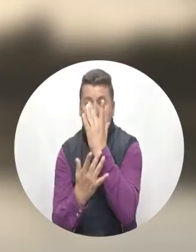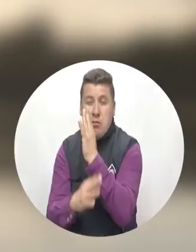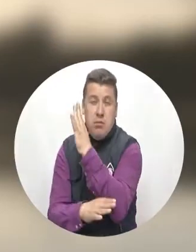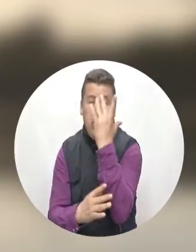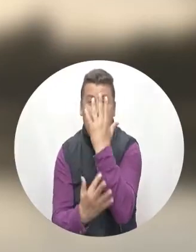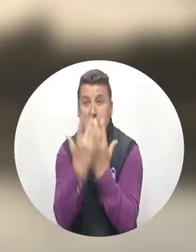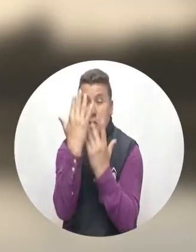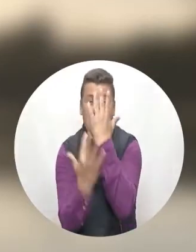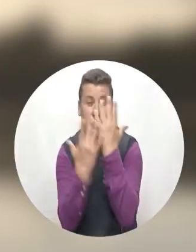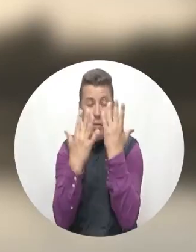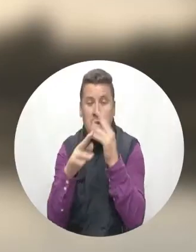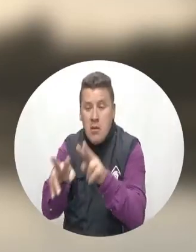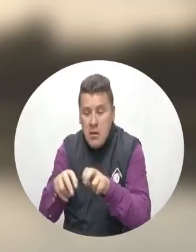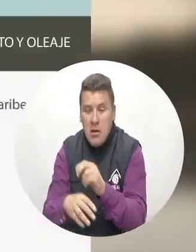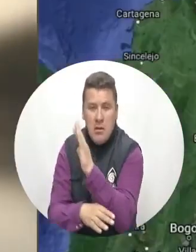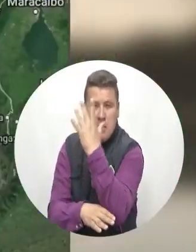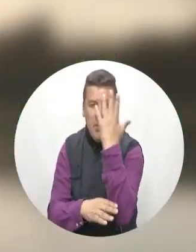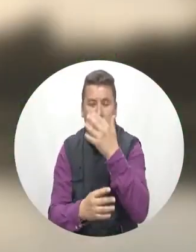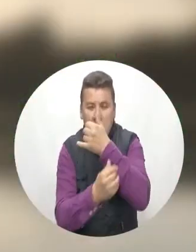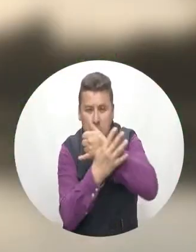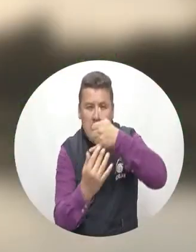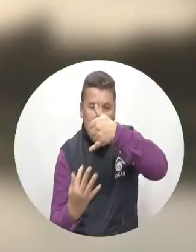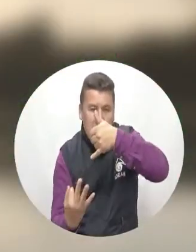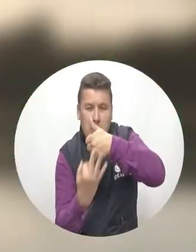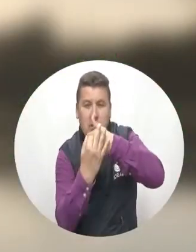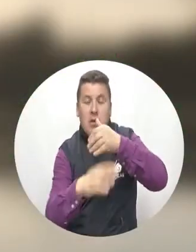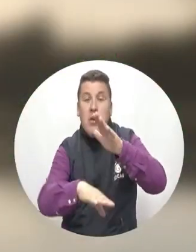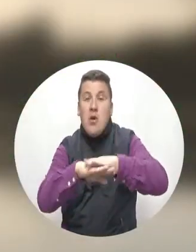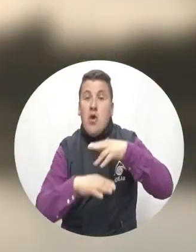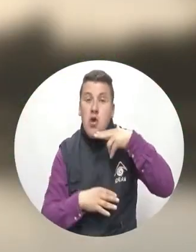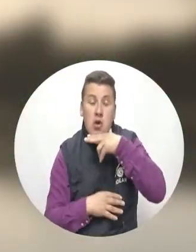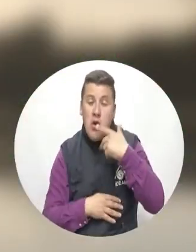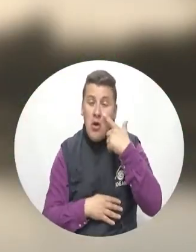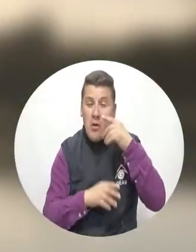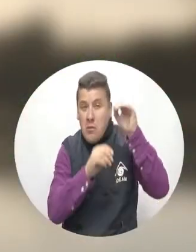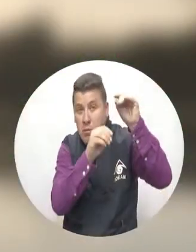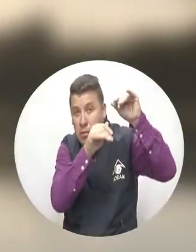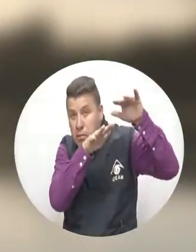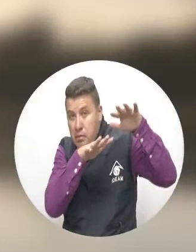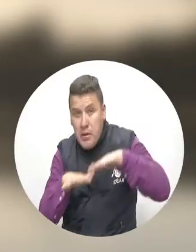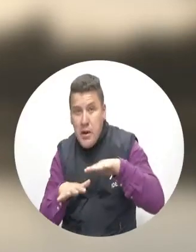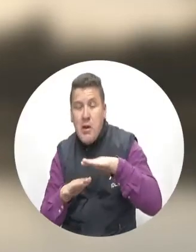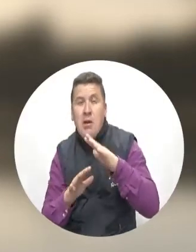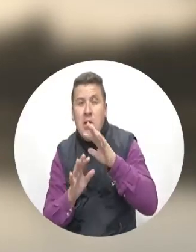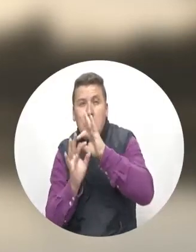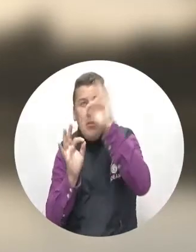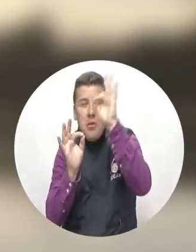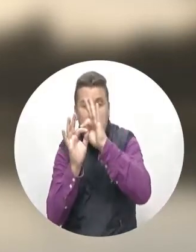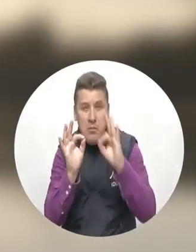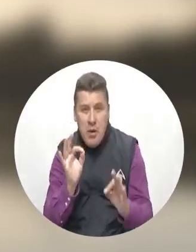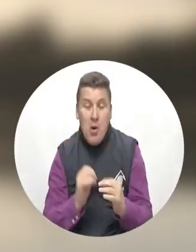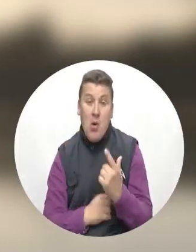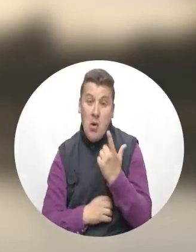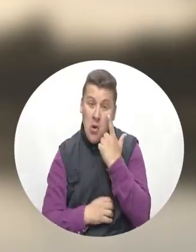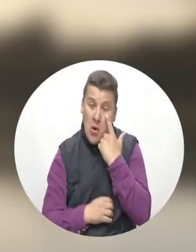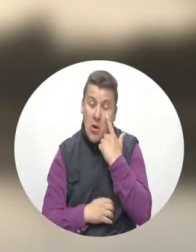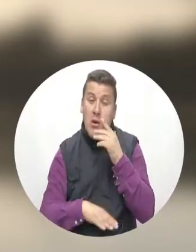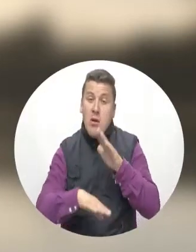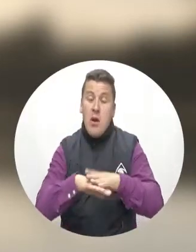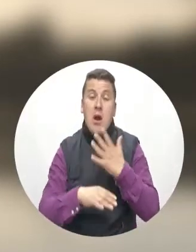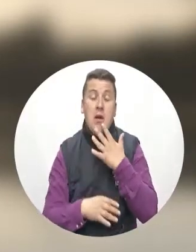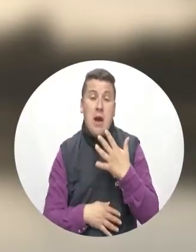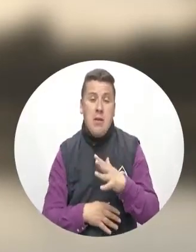incendios en las regiones Orinoquía, Caribe y Andina. Sigue la alerta naranja por viento y oleaje en el mar